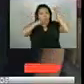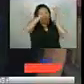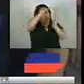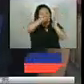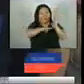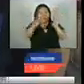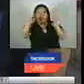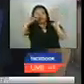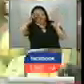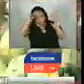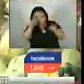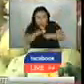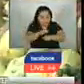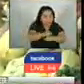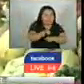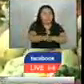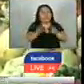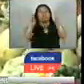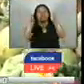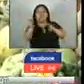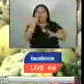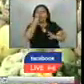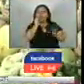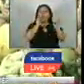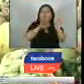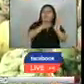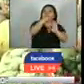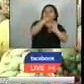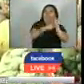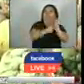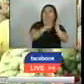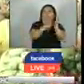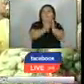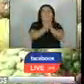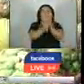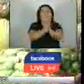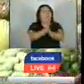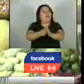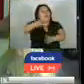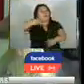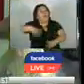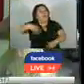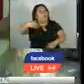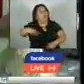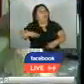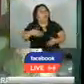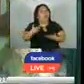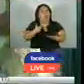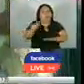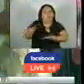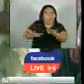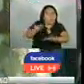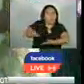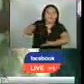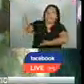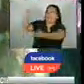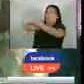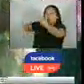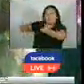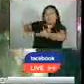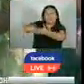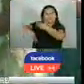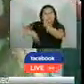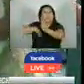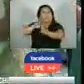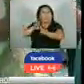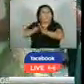la Agricultura y la Alimentación apunta que la inflación provocará que el costo de las importaciones de alimentos supere